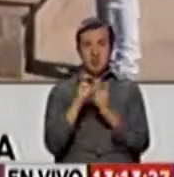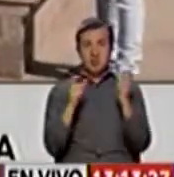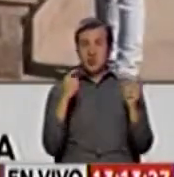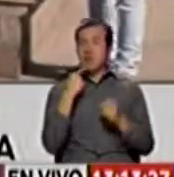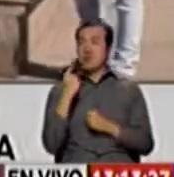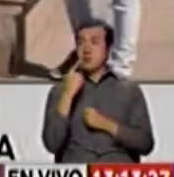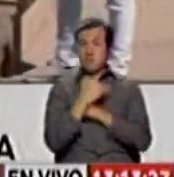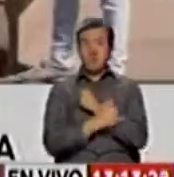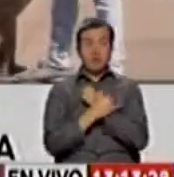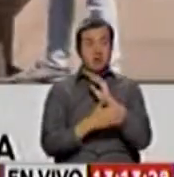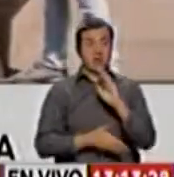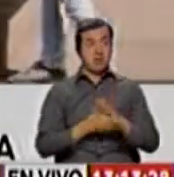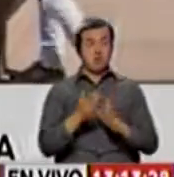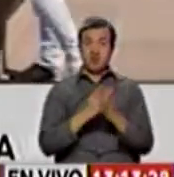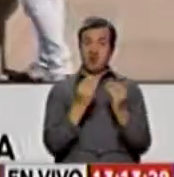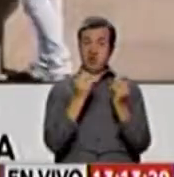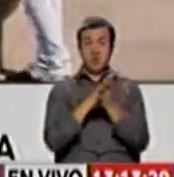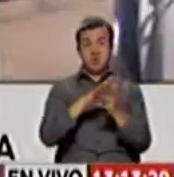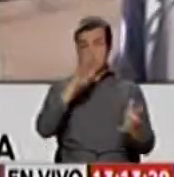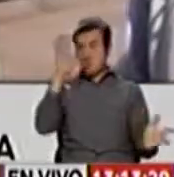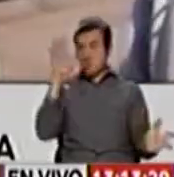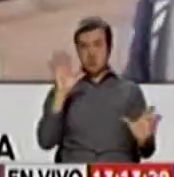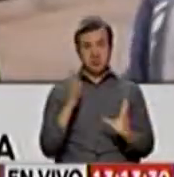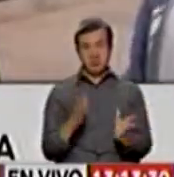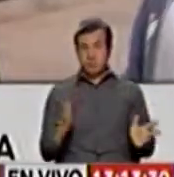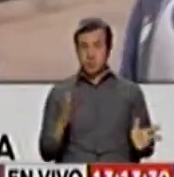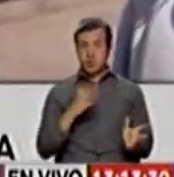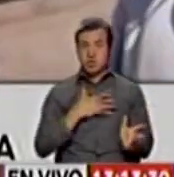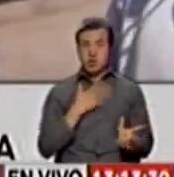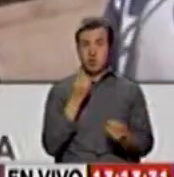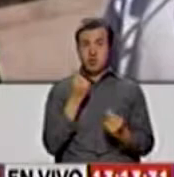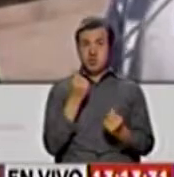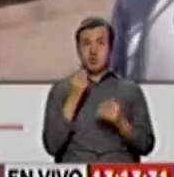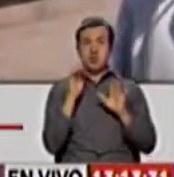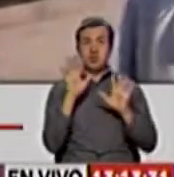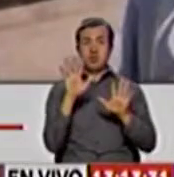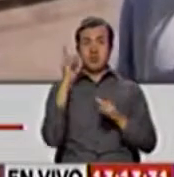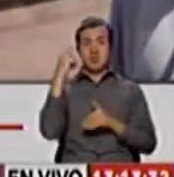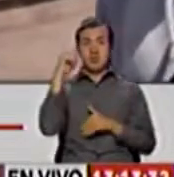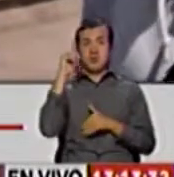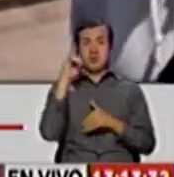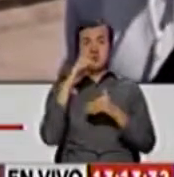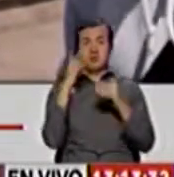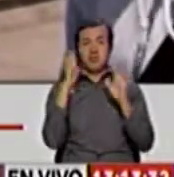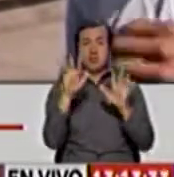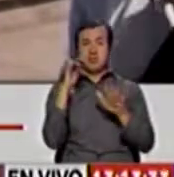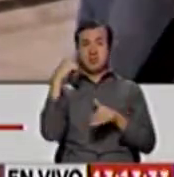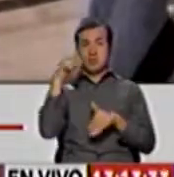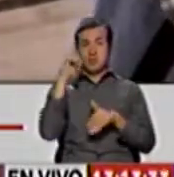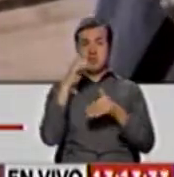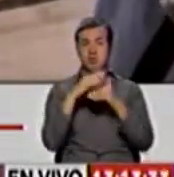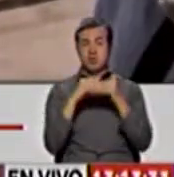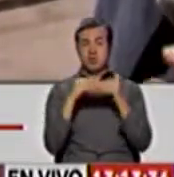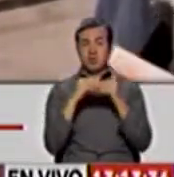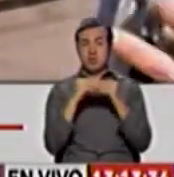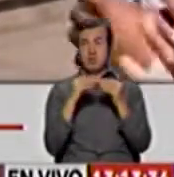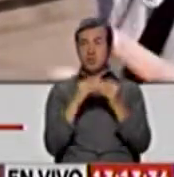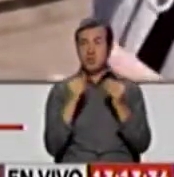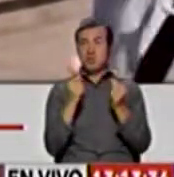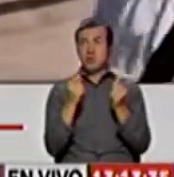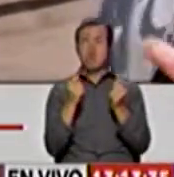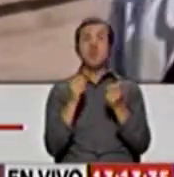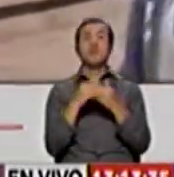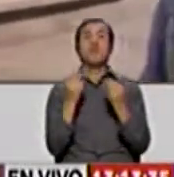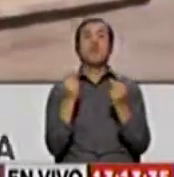salgan de su país con grandes cantidades de dinero. Yo me vine con 10 millones, que son 10 millones pues.